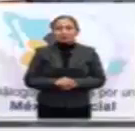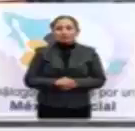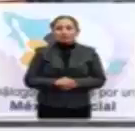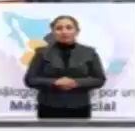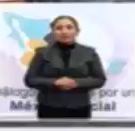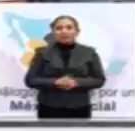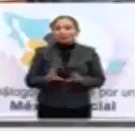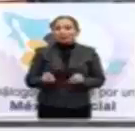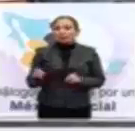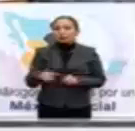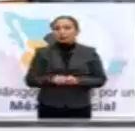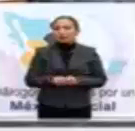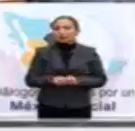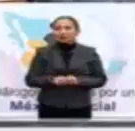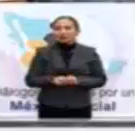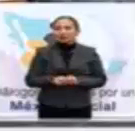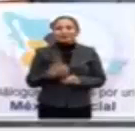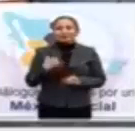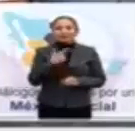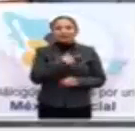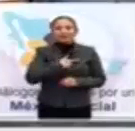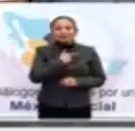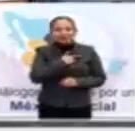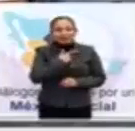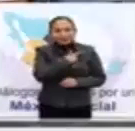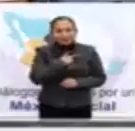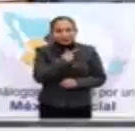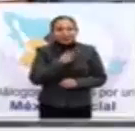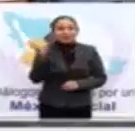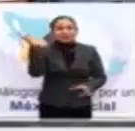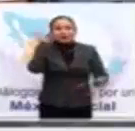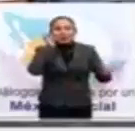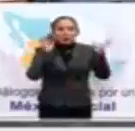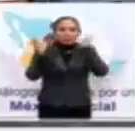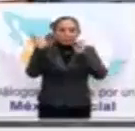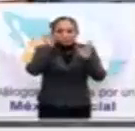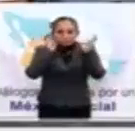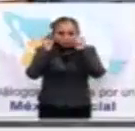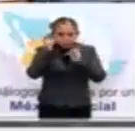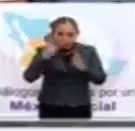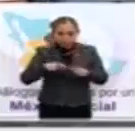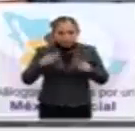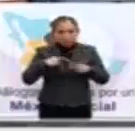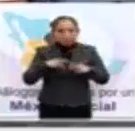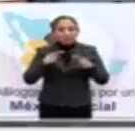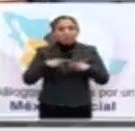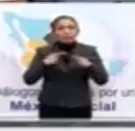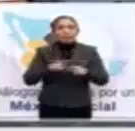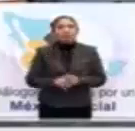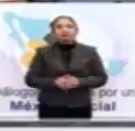Me da gusto escuchar a personas que tienen